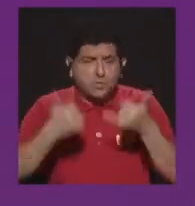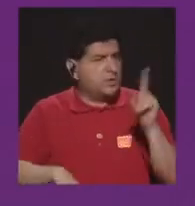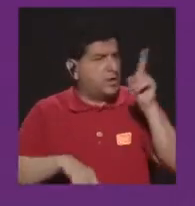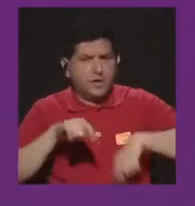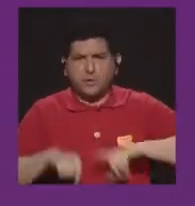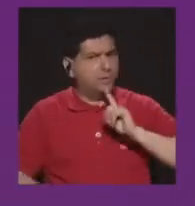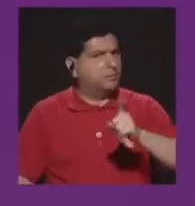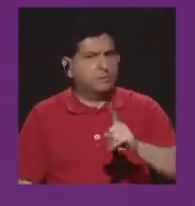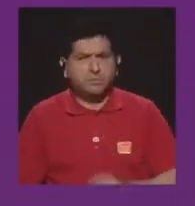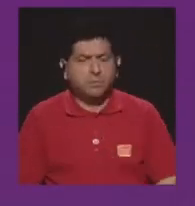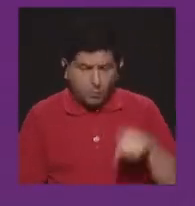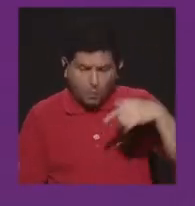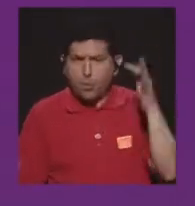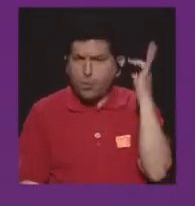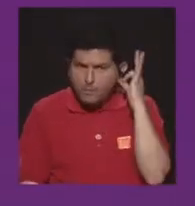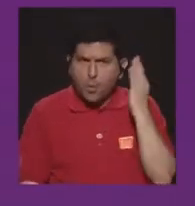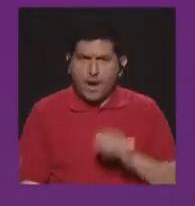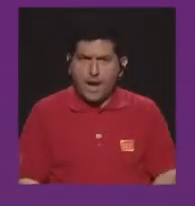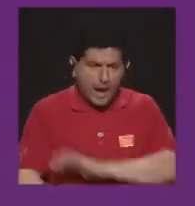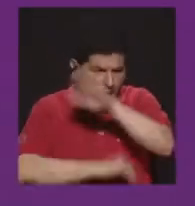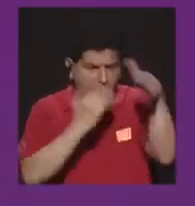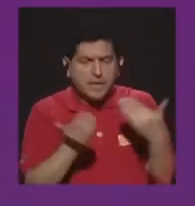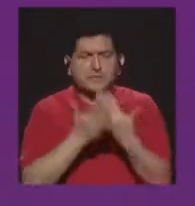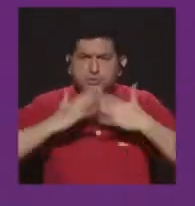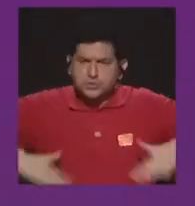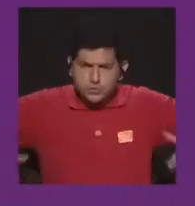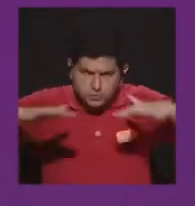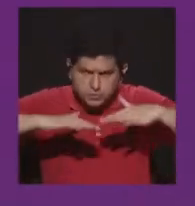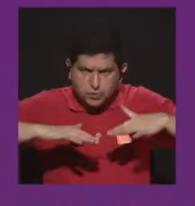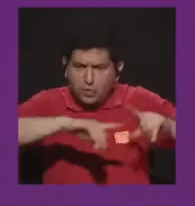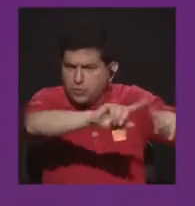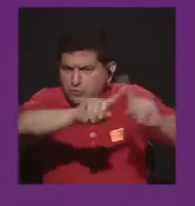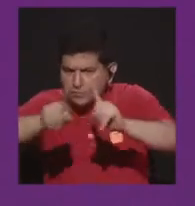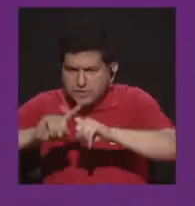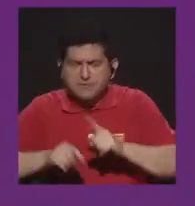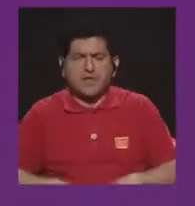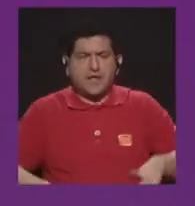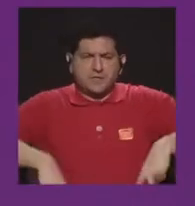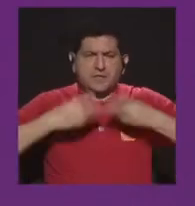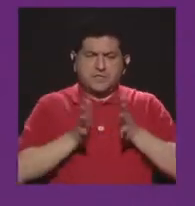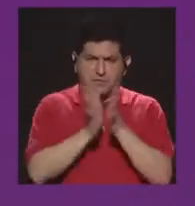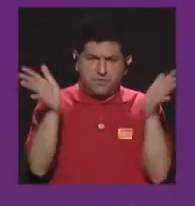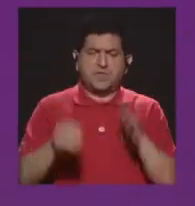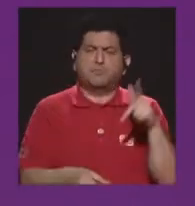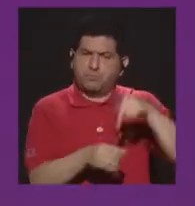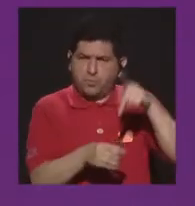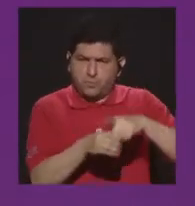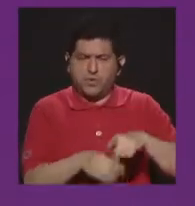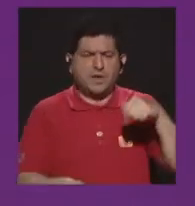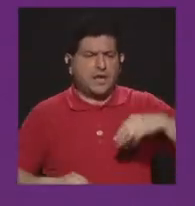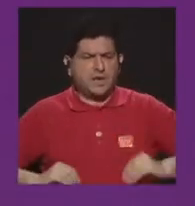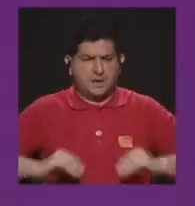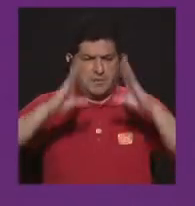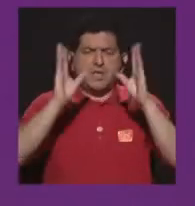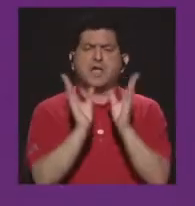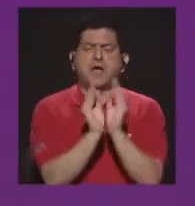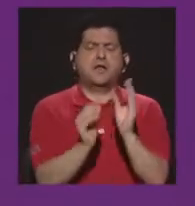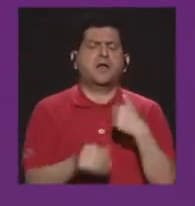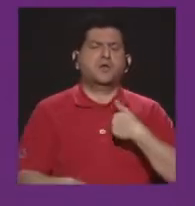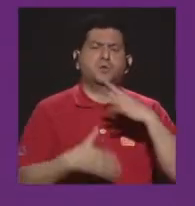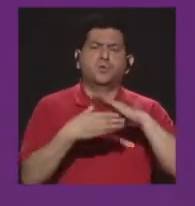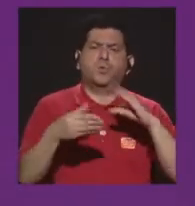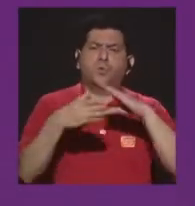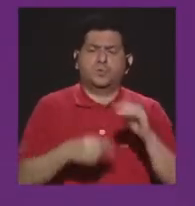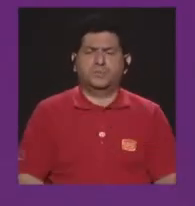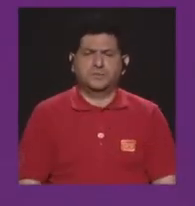puede decir. Hoy las mujeres ocupamos todos los espacios o muchísimos de la vida pública. Yo comentaba esta mañana en el foro que nosotras